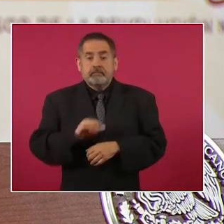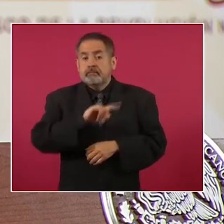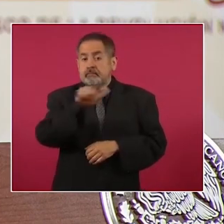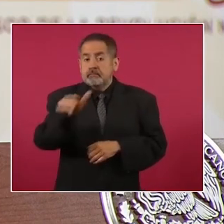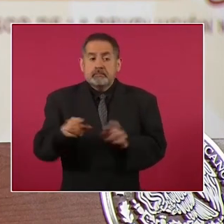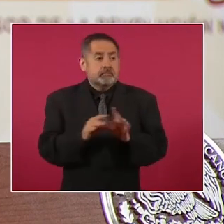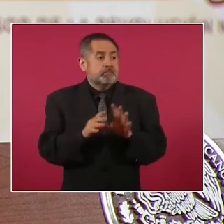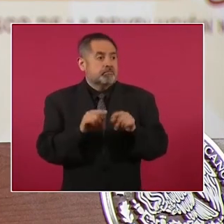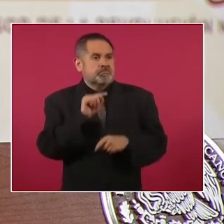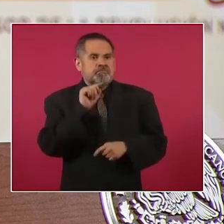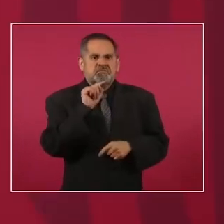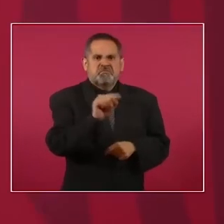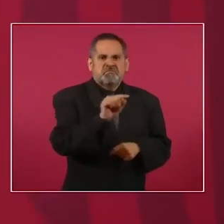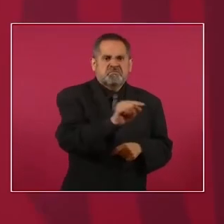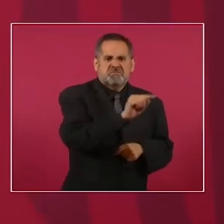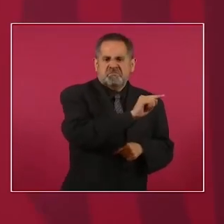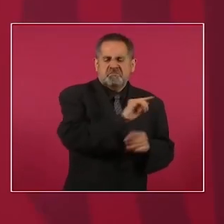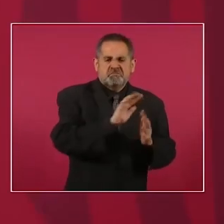de